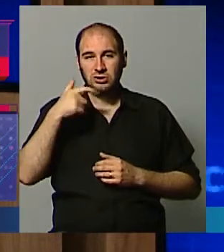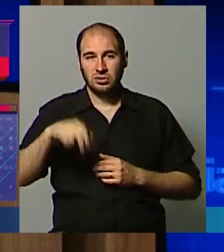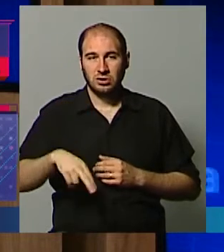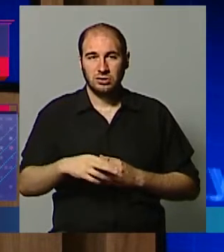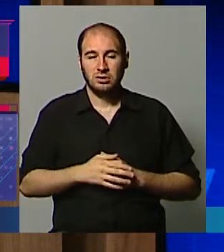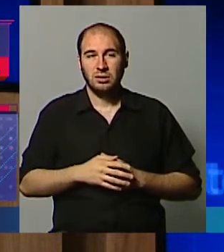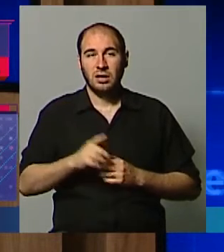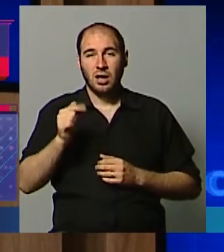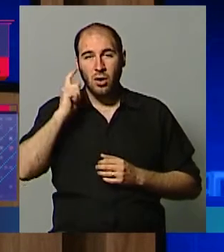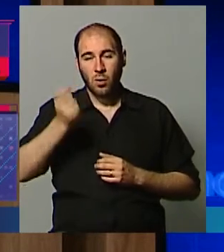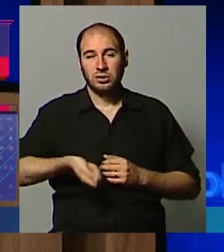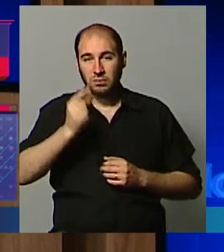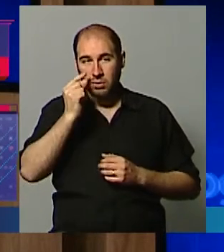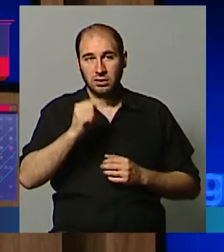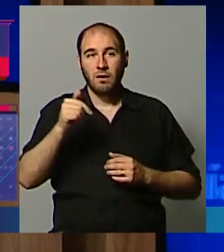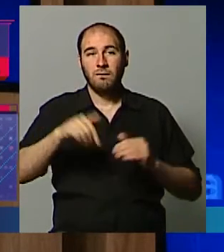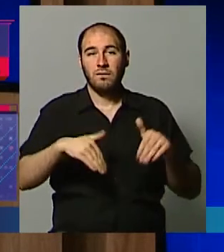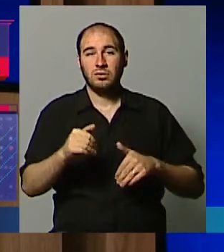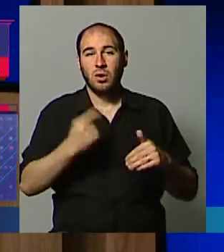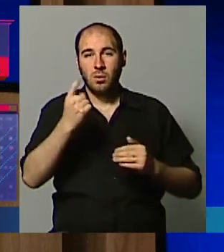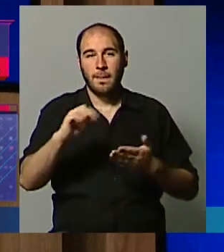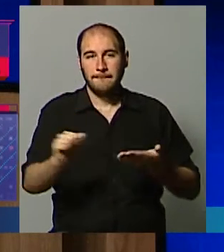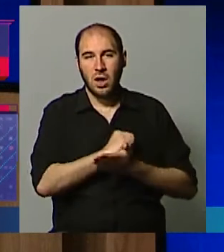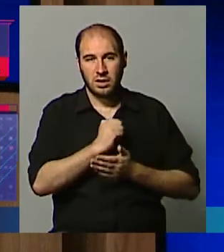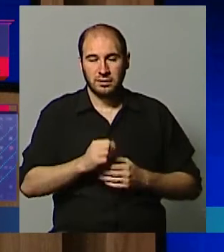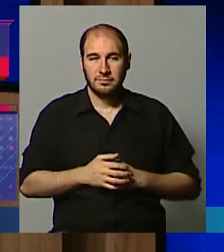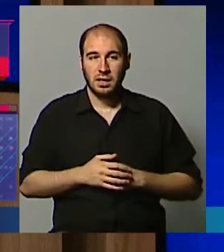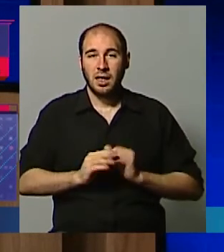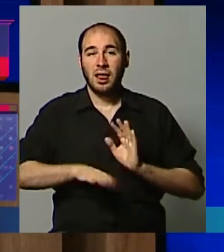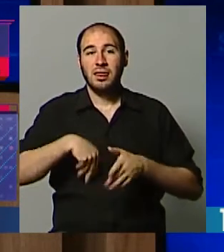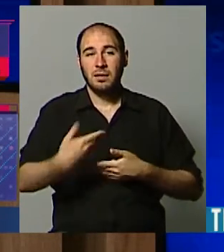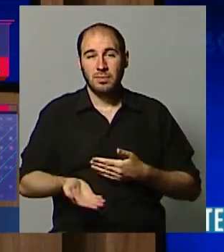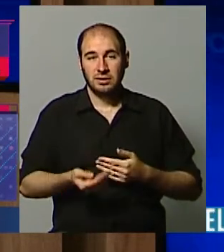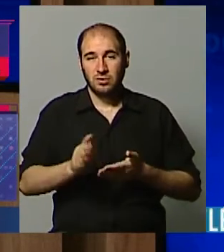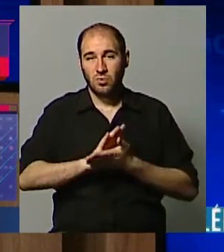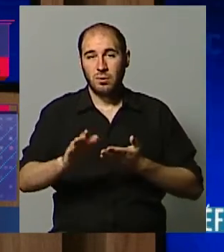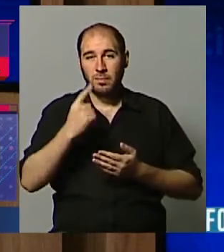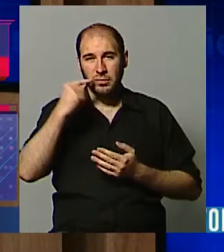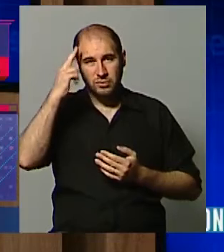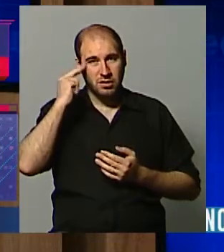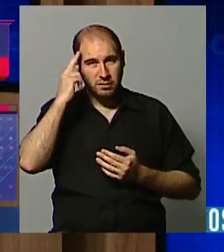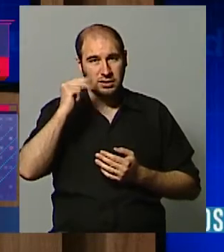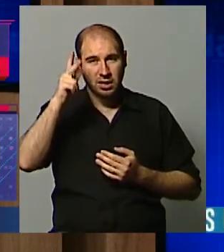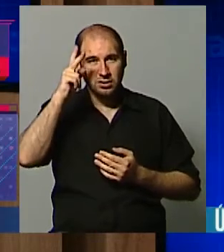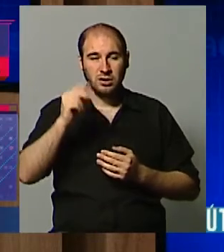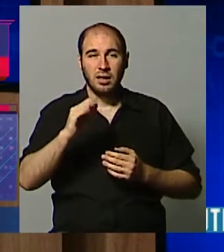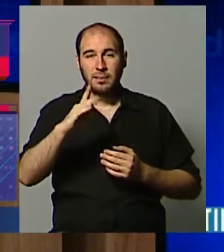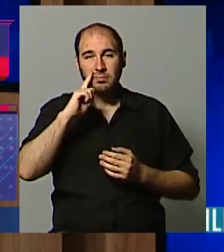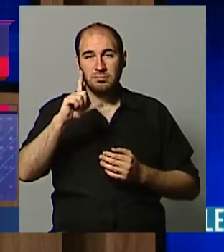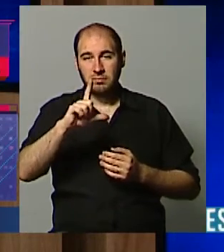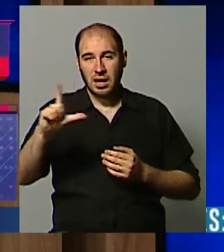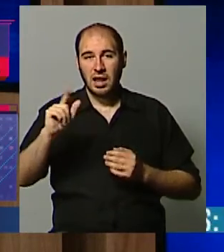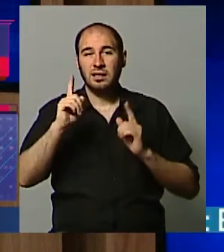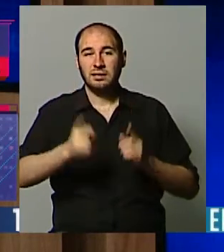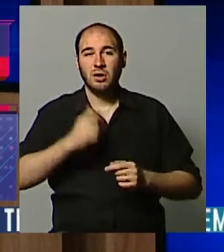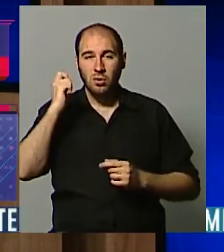Andrew Johnson llegó a juicio político y por un voto quedó eximido. Y después, el más reciente, en 1998, Bill Clinton también